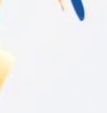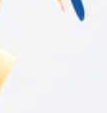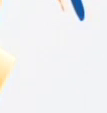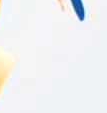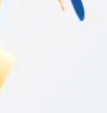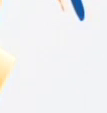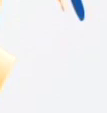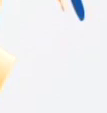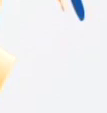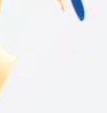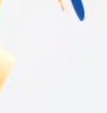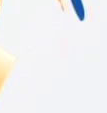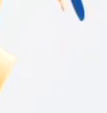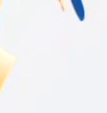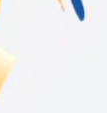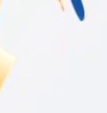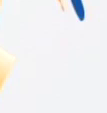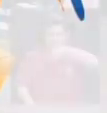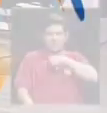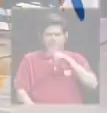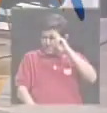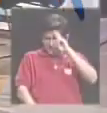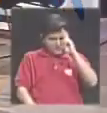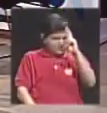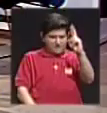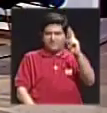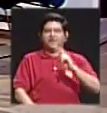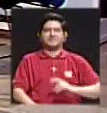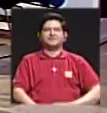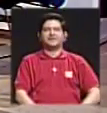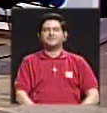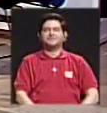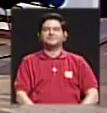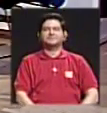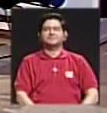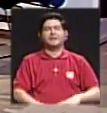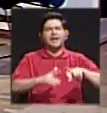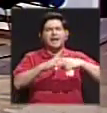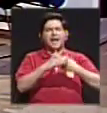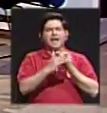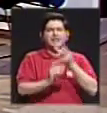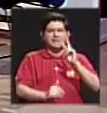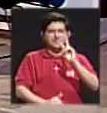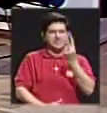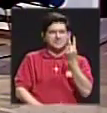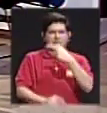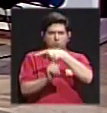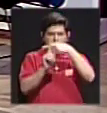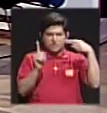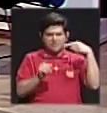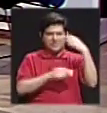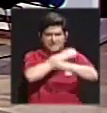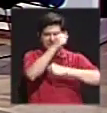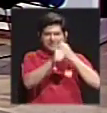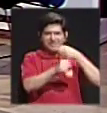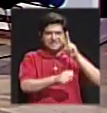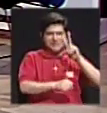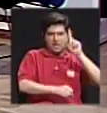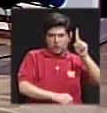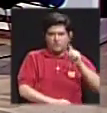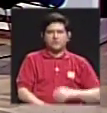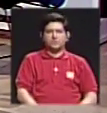gracias por estar una vez más con Irreverencias. A inicios de la segunda mitad del siglo